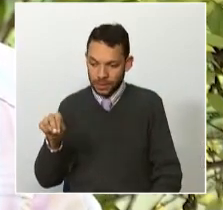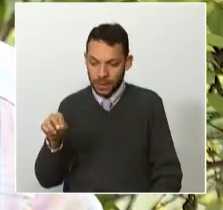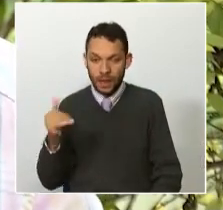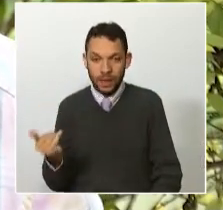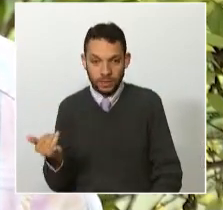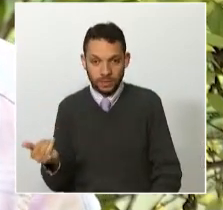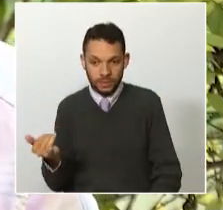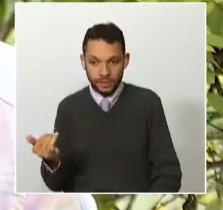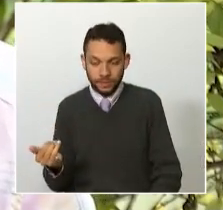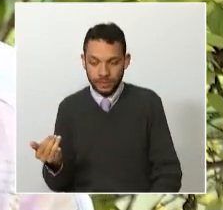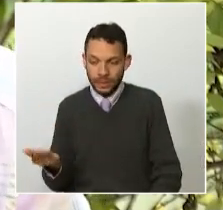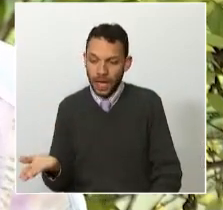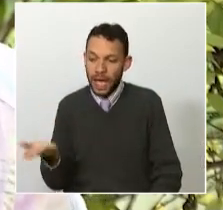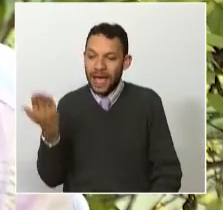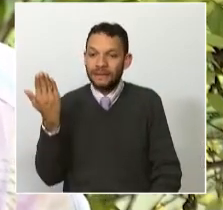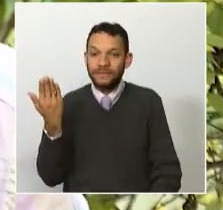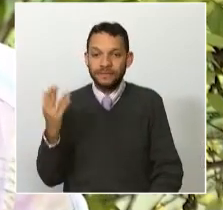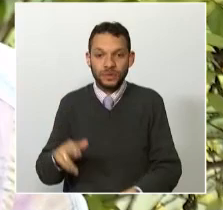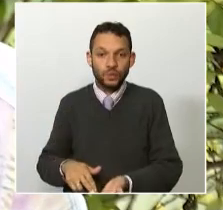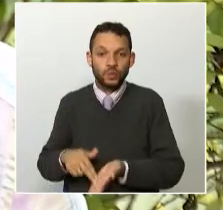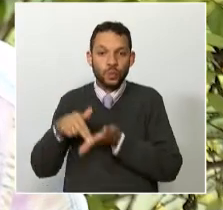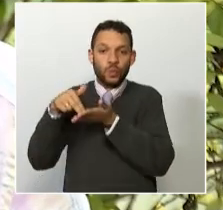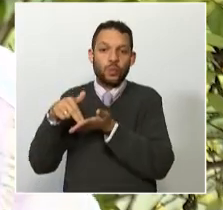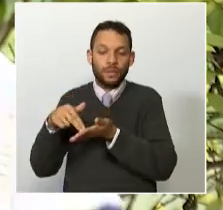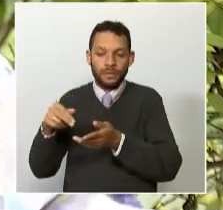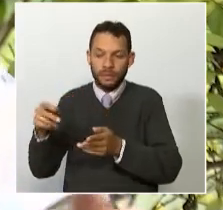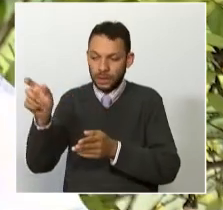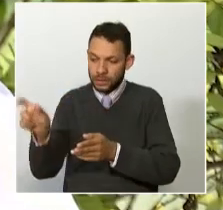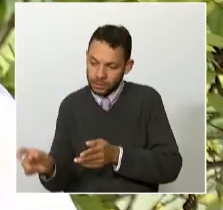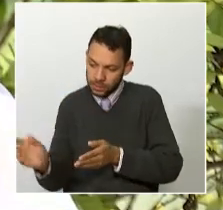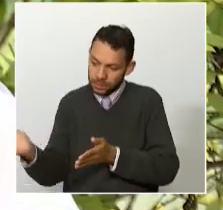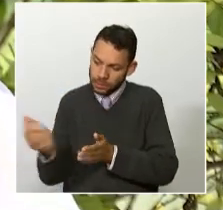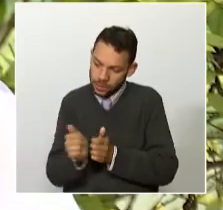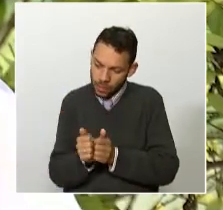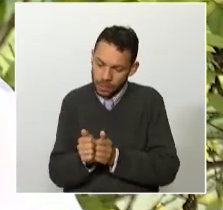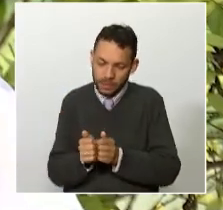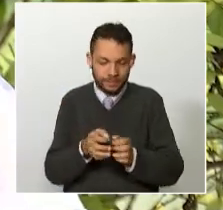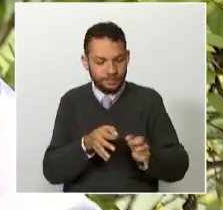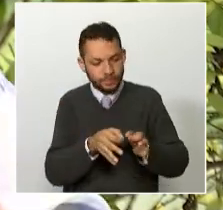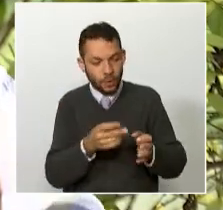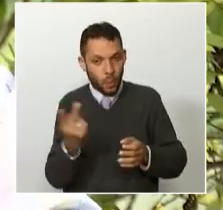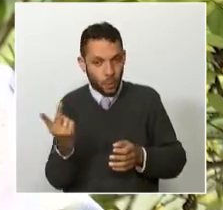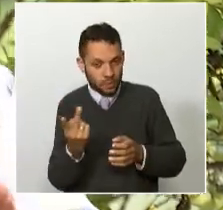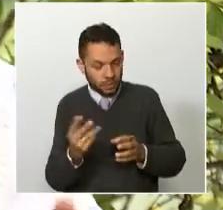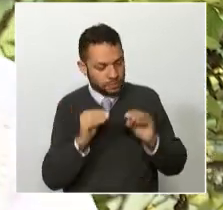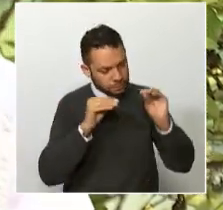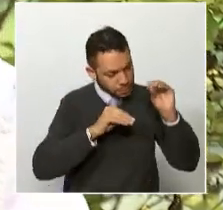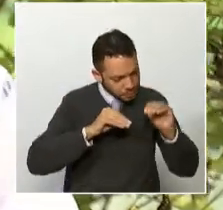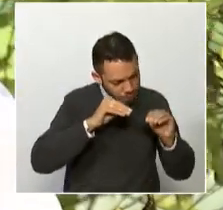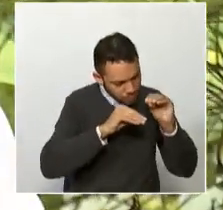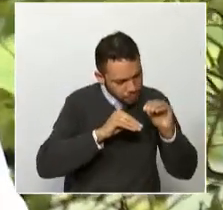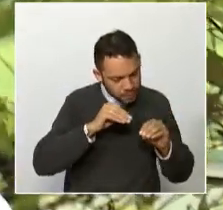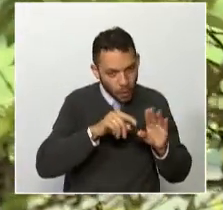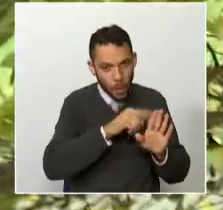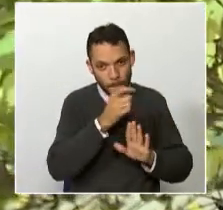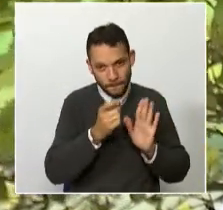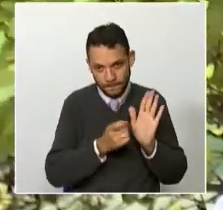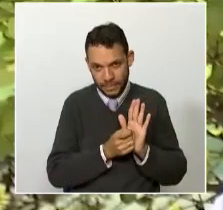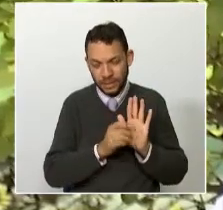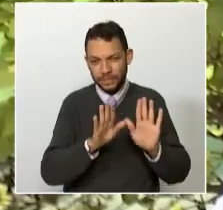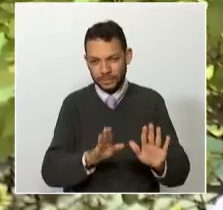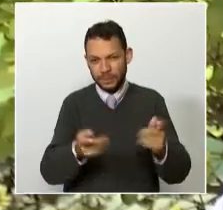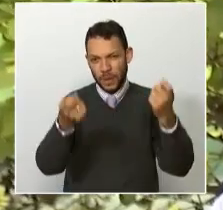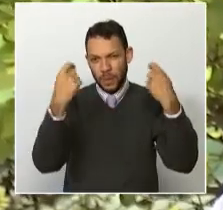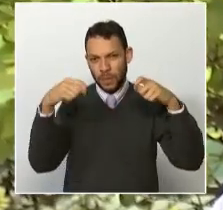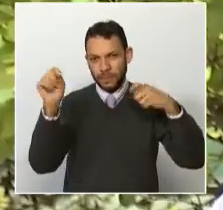una rehabilitadora fisioterapeuta para que en conjunto pudieran hacer equipo y tratar este proceso.